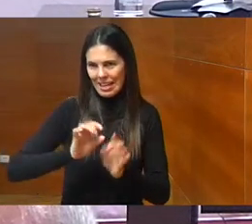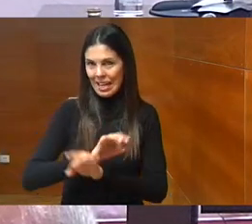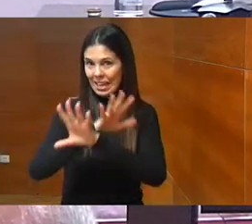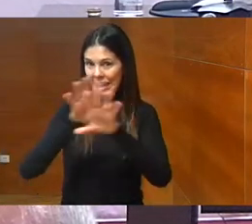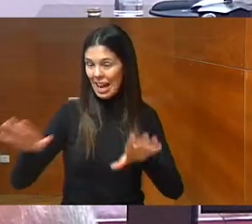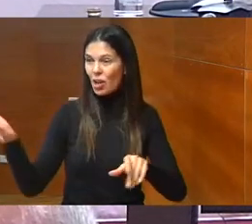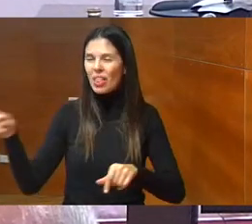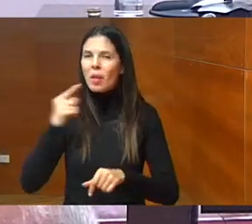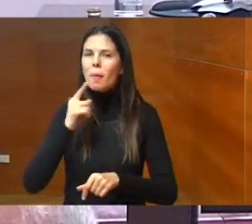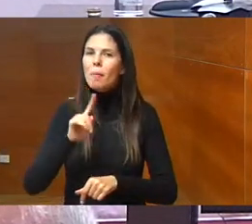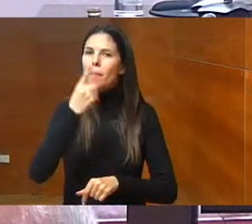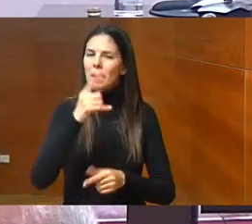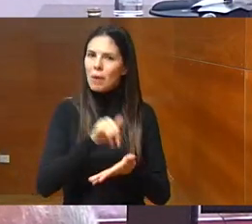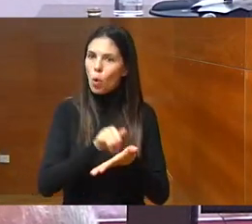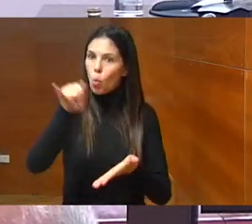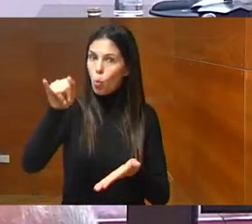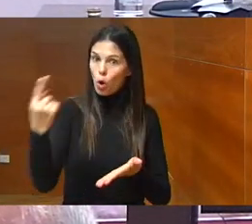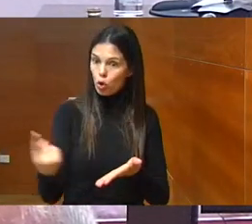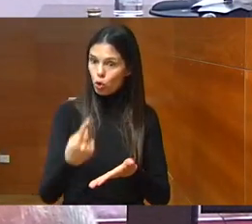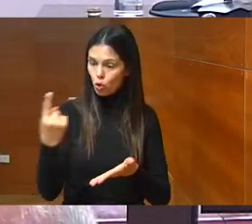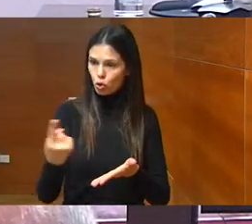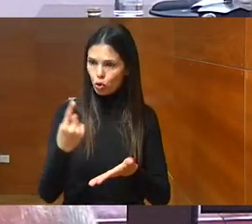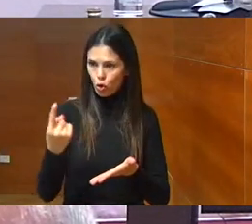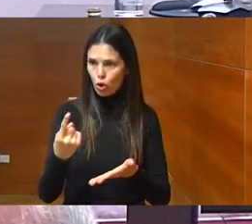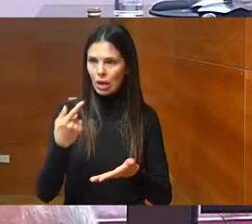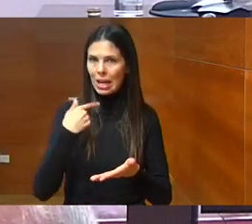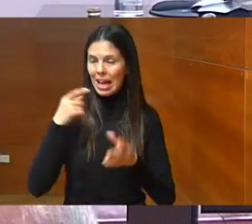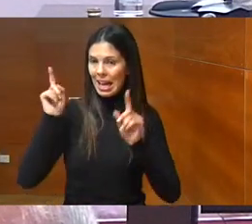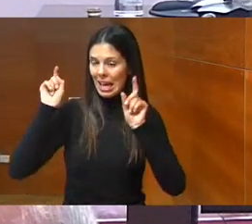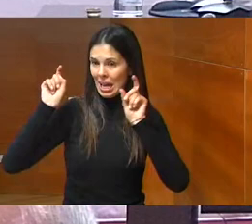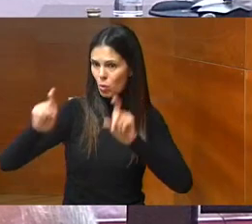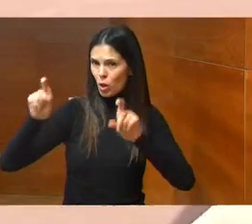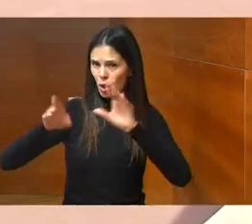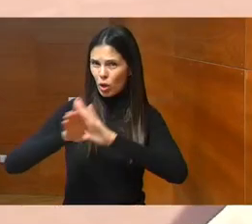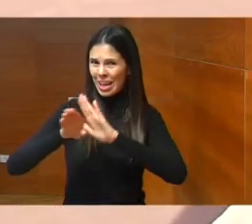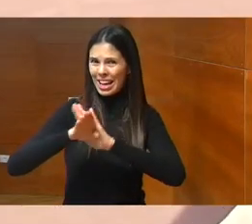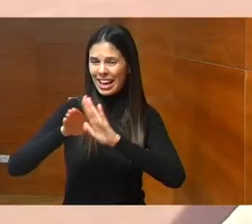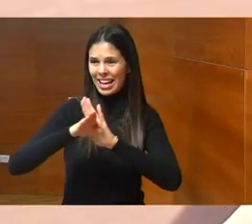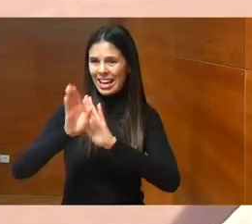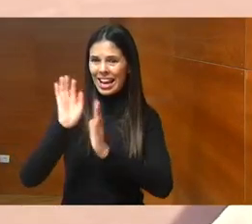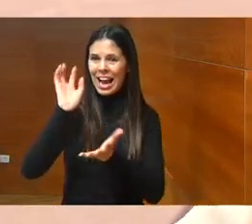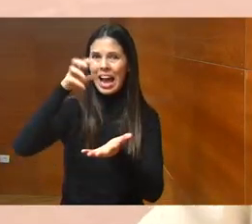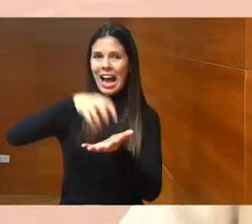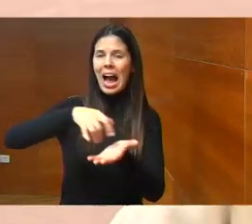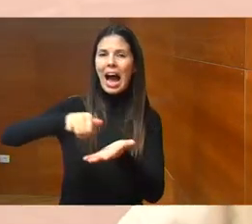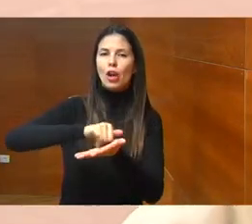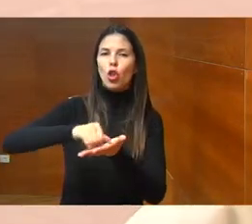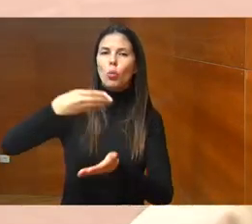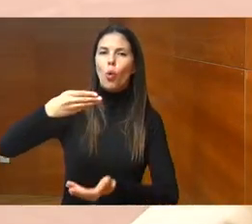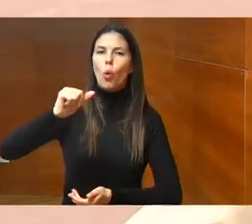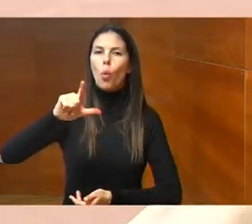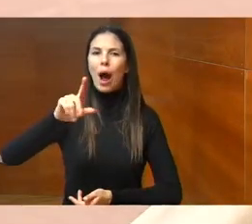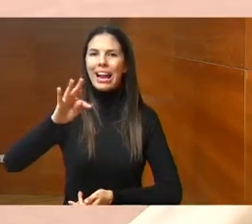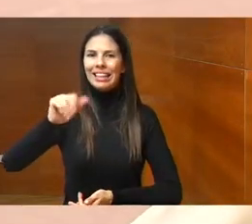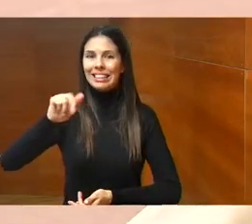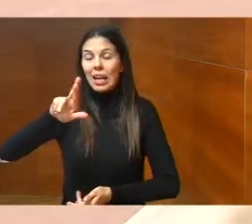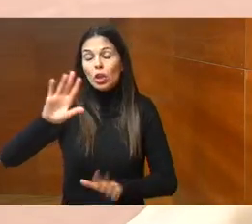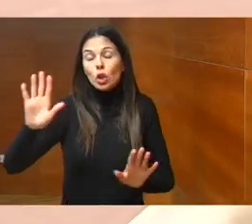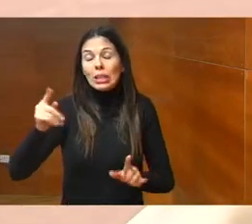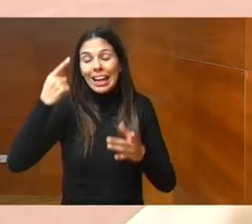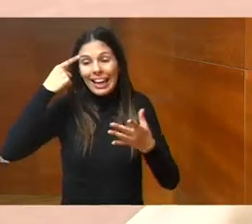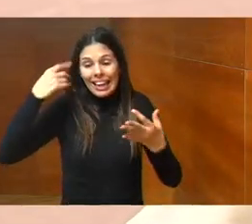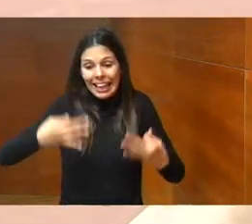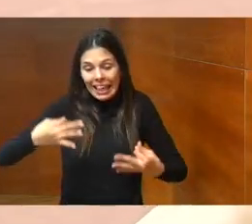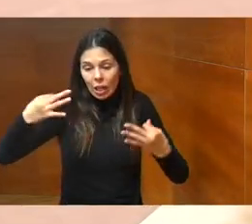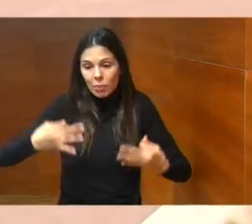Solitario titana prosiguió a su instrucción no aeródromo de baltar y Bueno creo que creemos no que